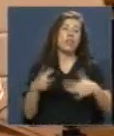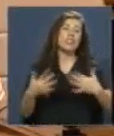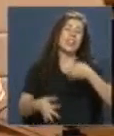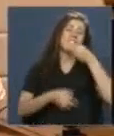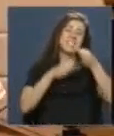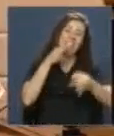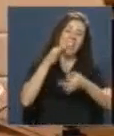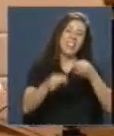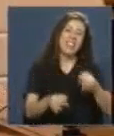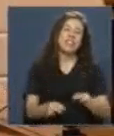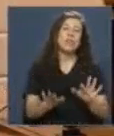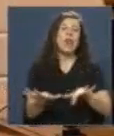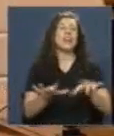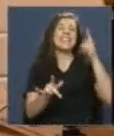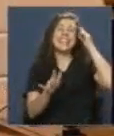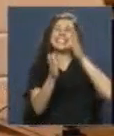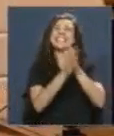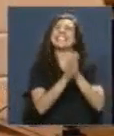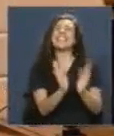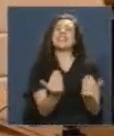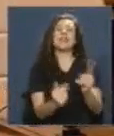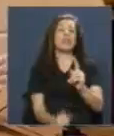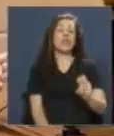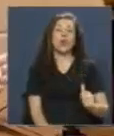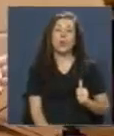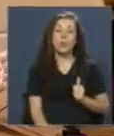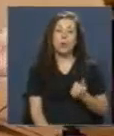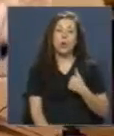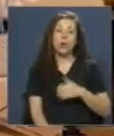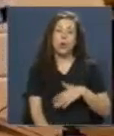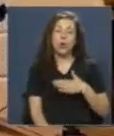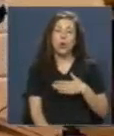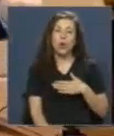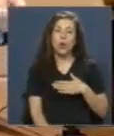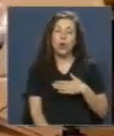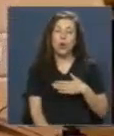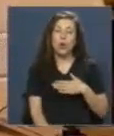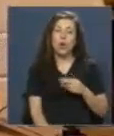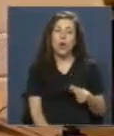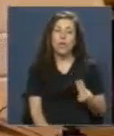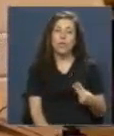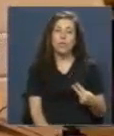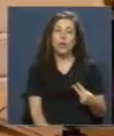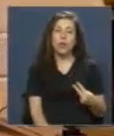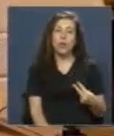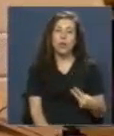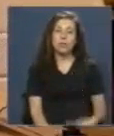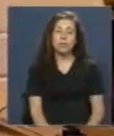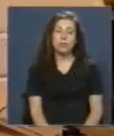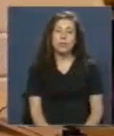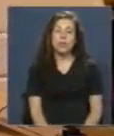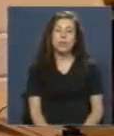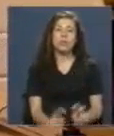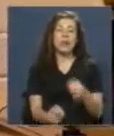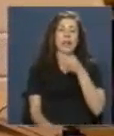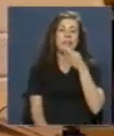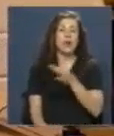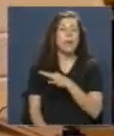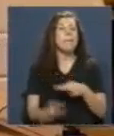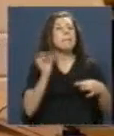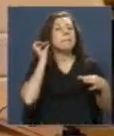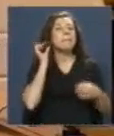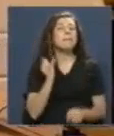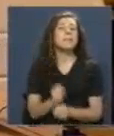acá, por las expectativas que no se cumplieron. Yo quiero valorar algo que me dijo la ministra del